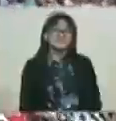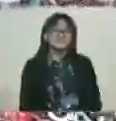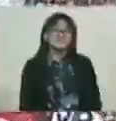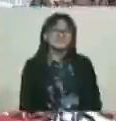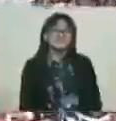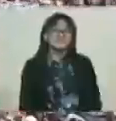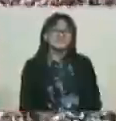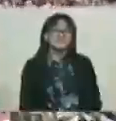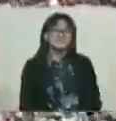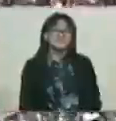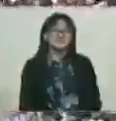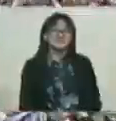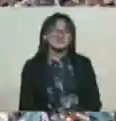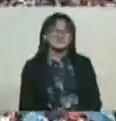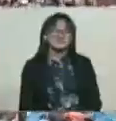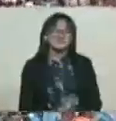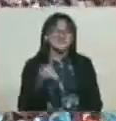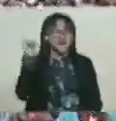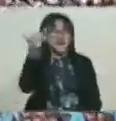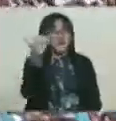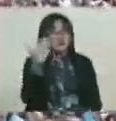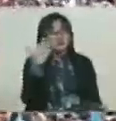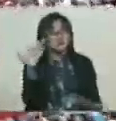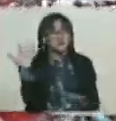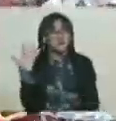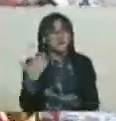ahí lo tienes yaracuy